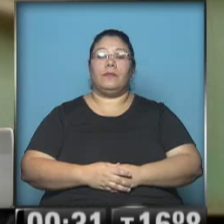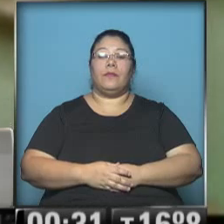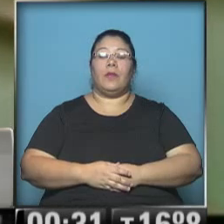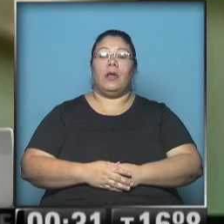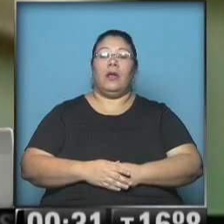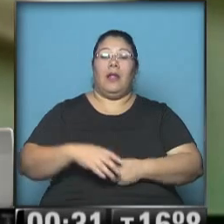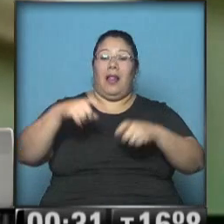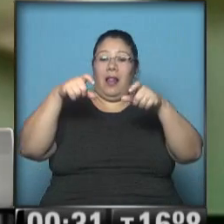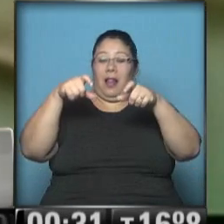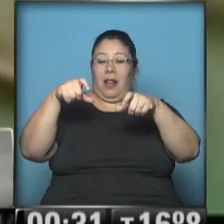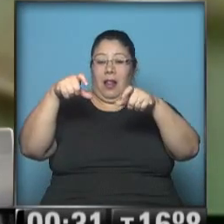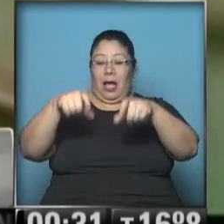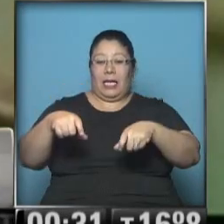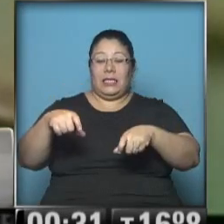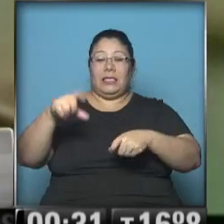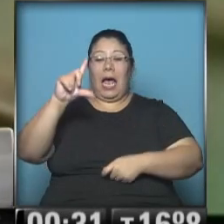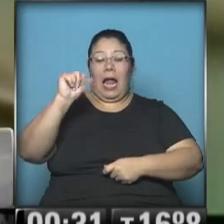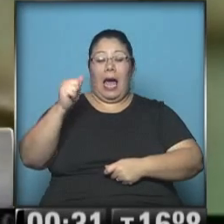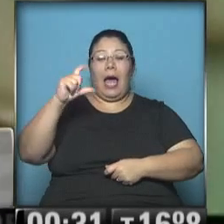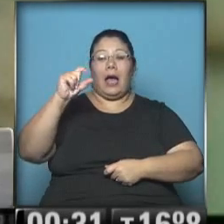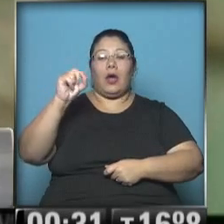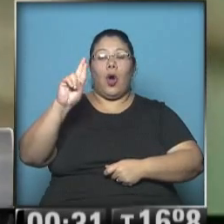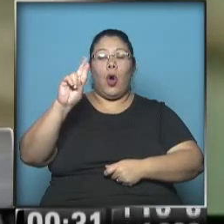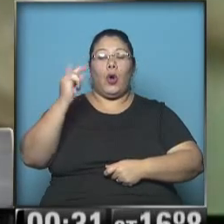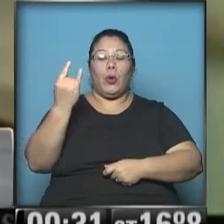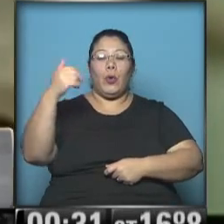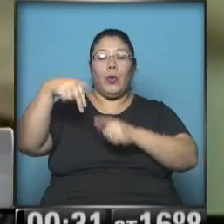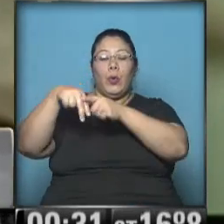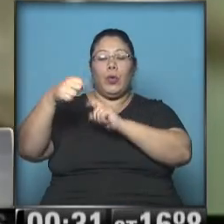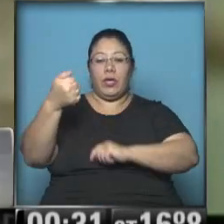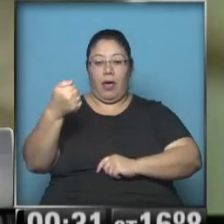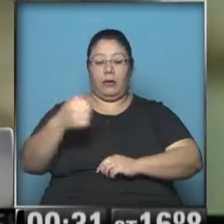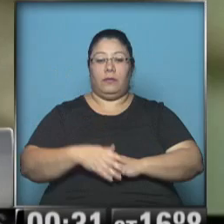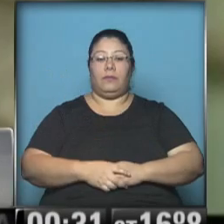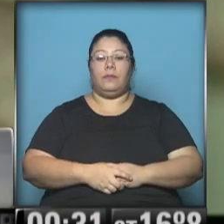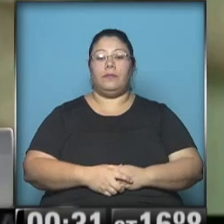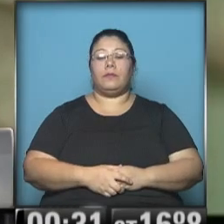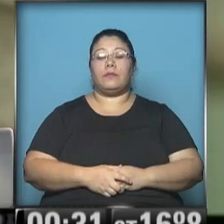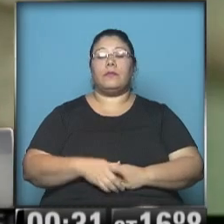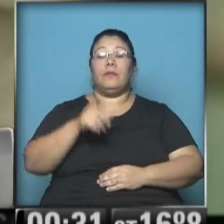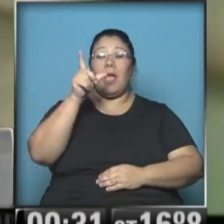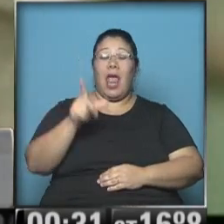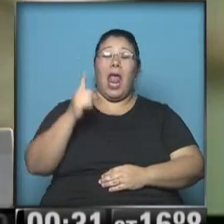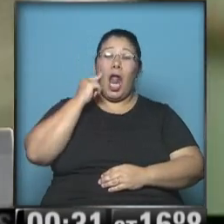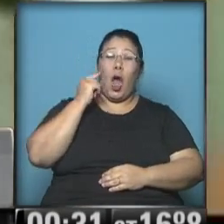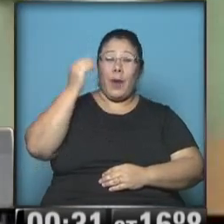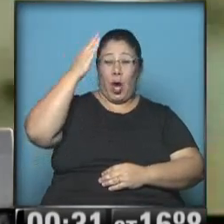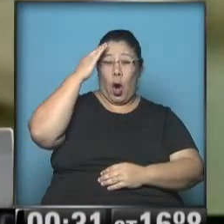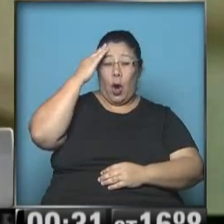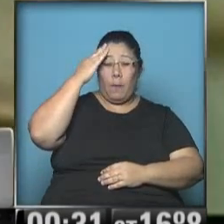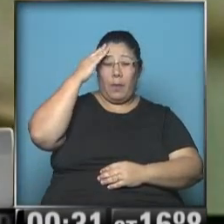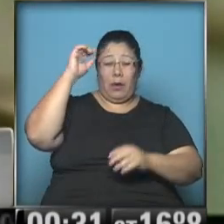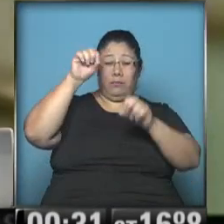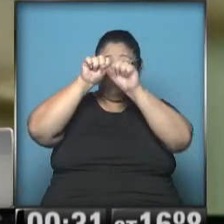Vicente Calderón, lo terminan arrojando al río Manzanares. Traumatismo cráneoencefálico y además hipotermia.